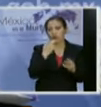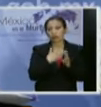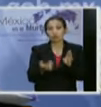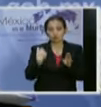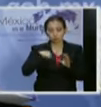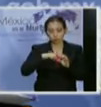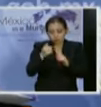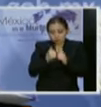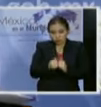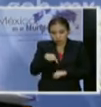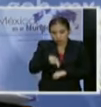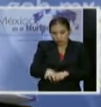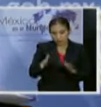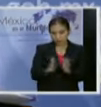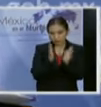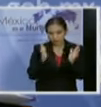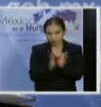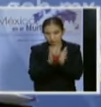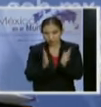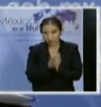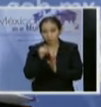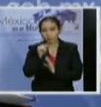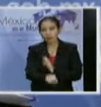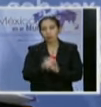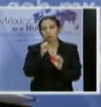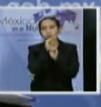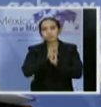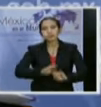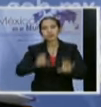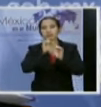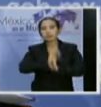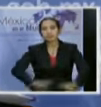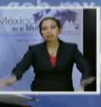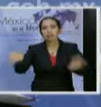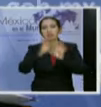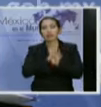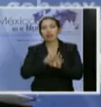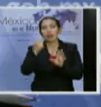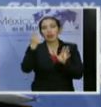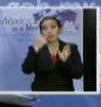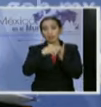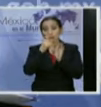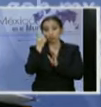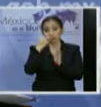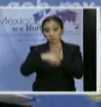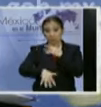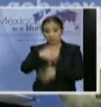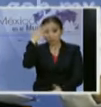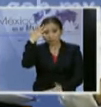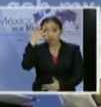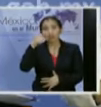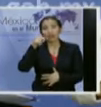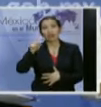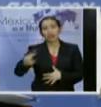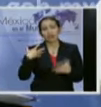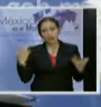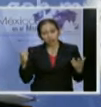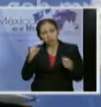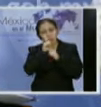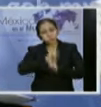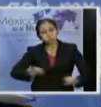donde nosotros estamos participando en una campaña que se llama Beyond 2015, que es una campaña internacional que agrupa